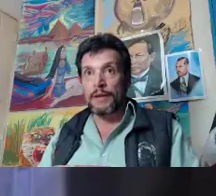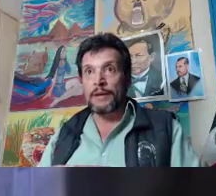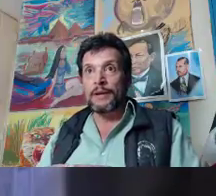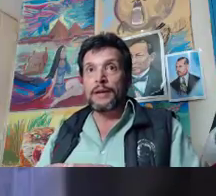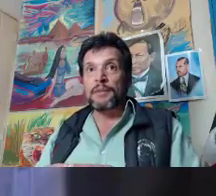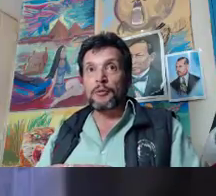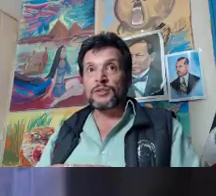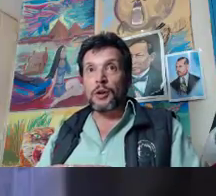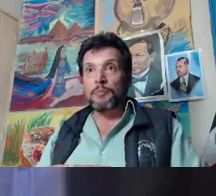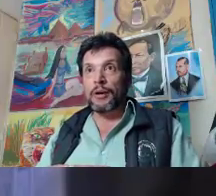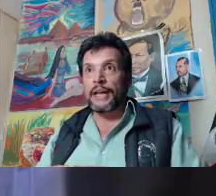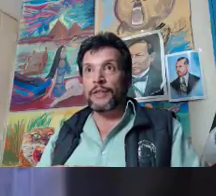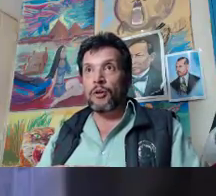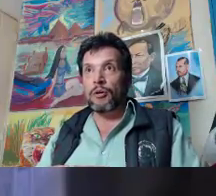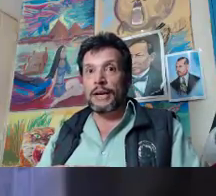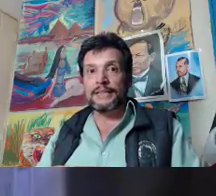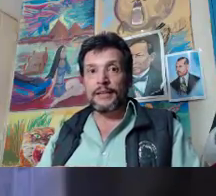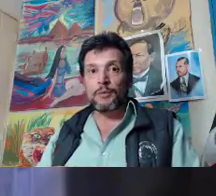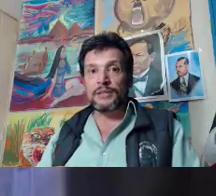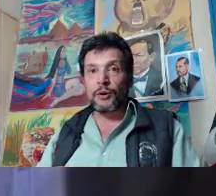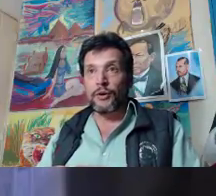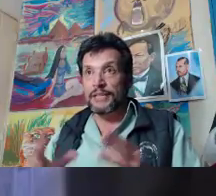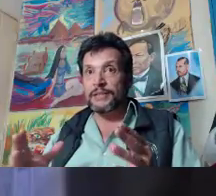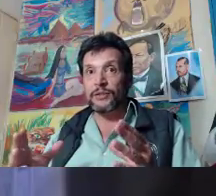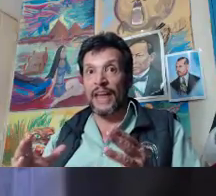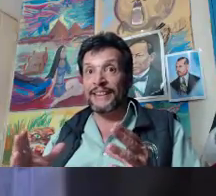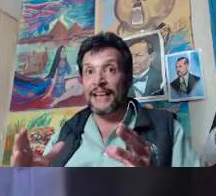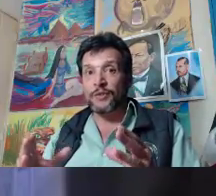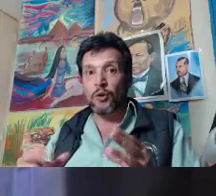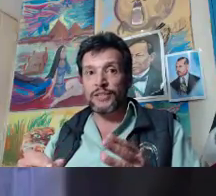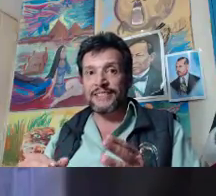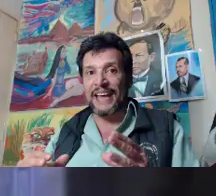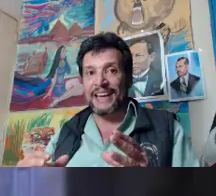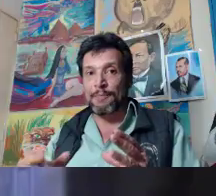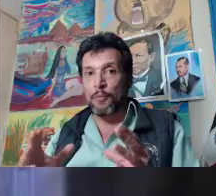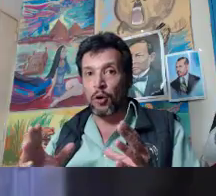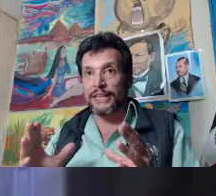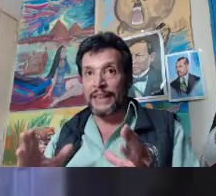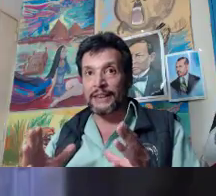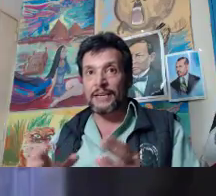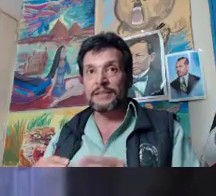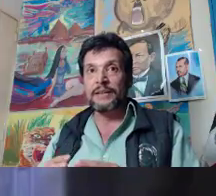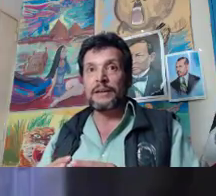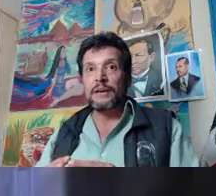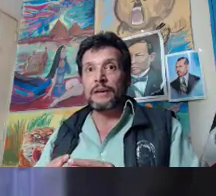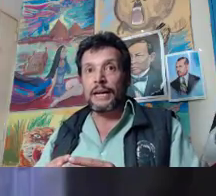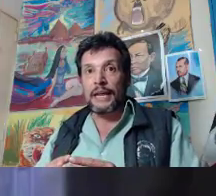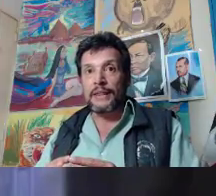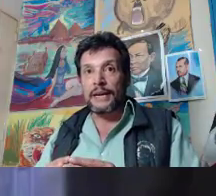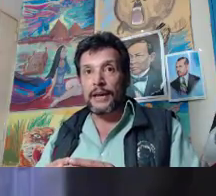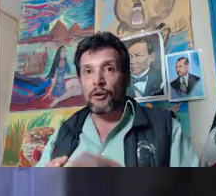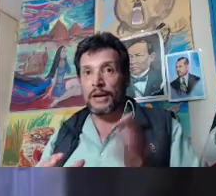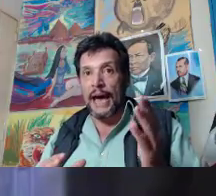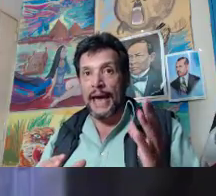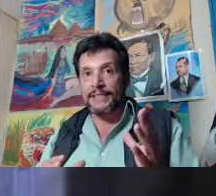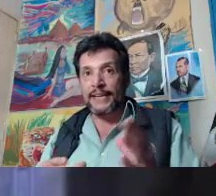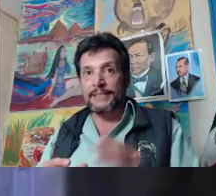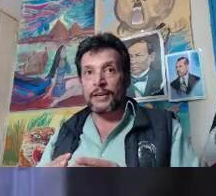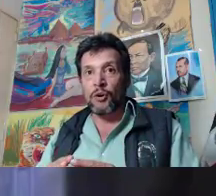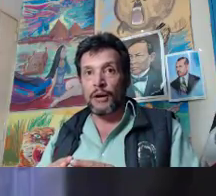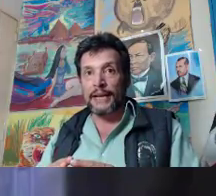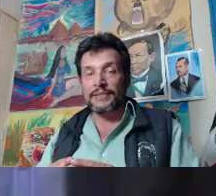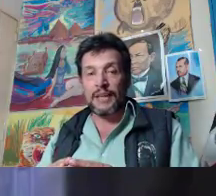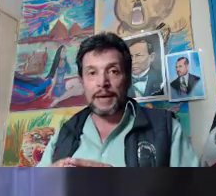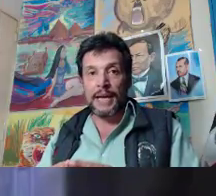tiempo, pero estoy poniendo las situaciones, tantas cosas tan importantes que le dijeron a